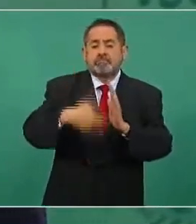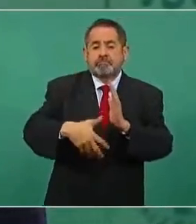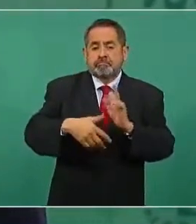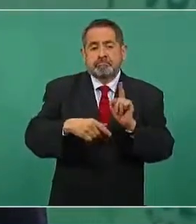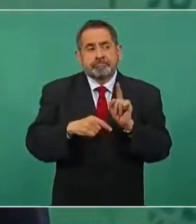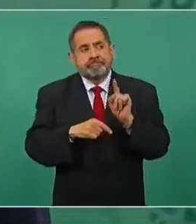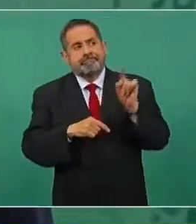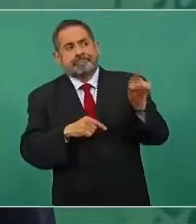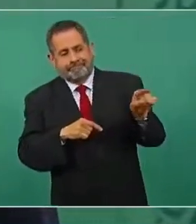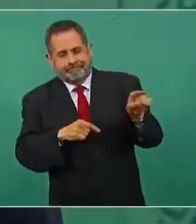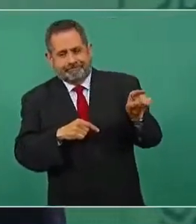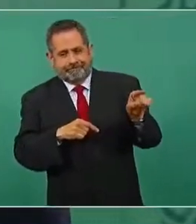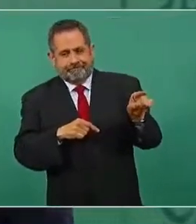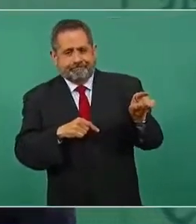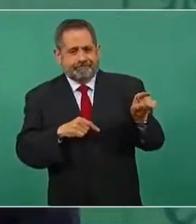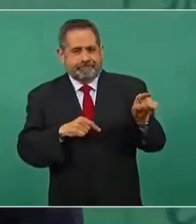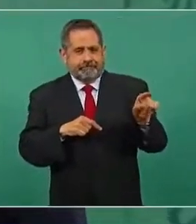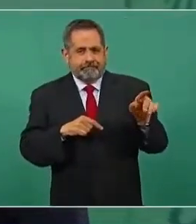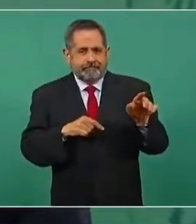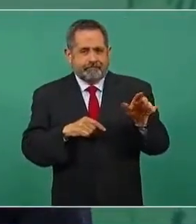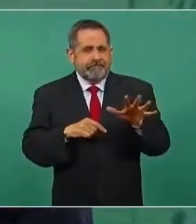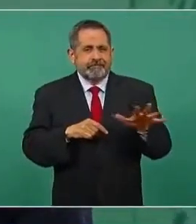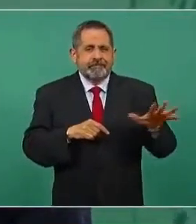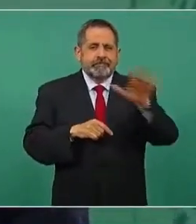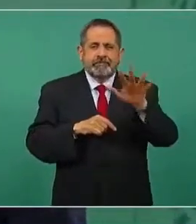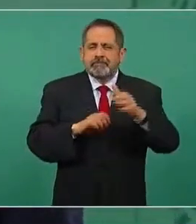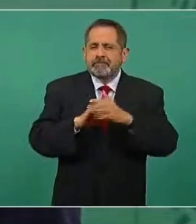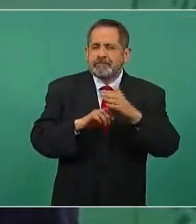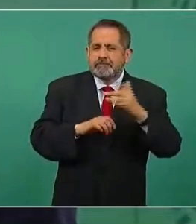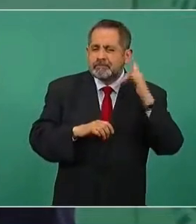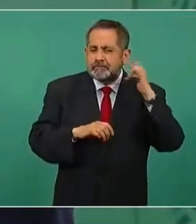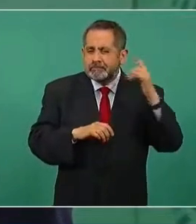lado que en California.